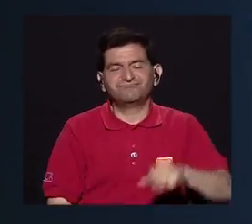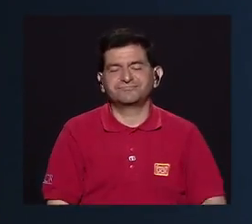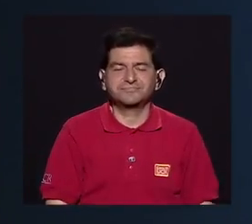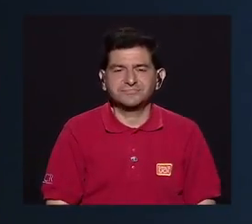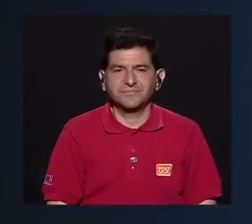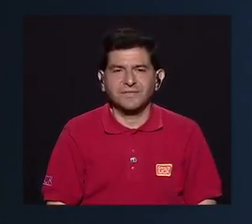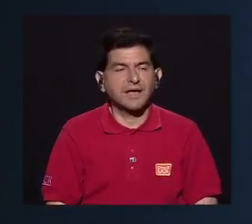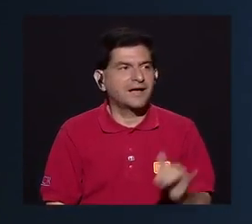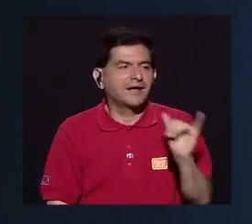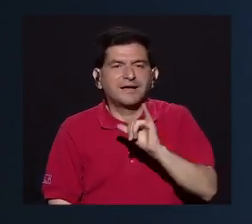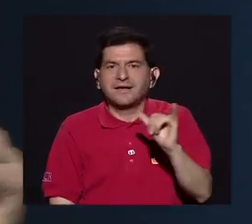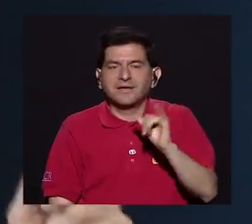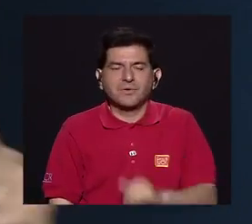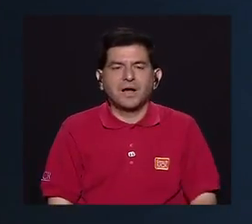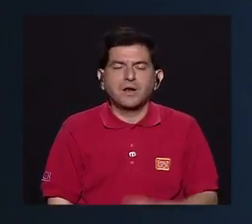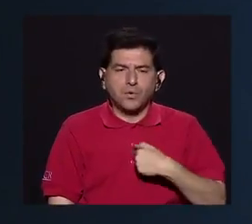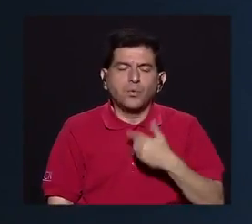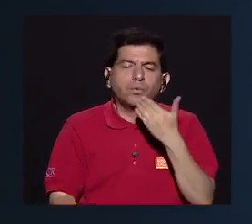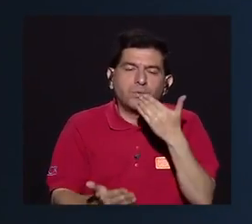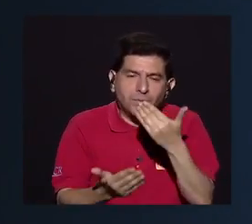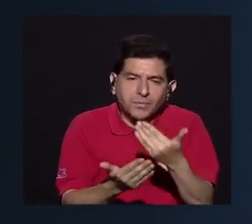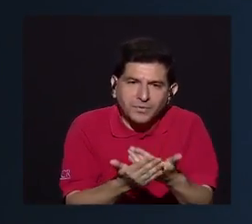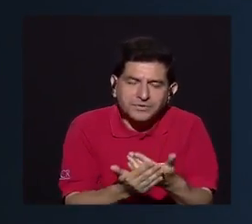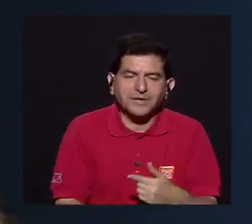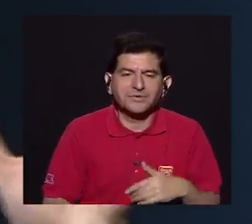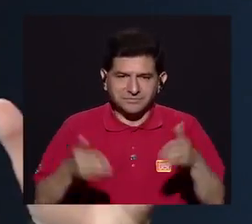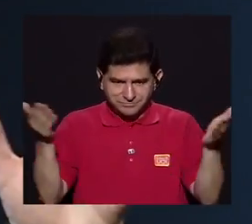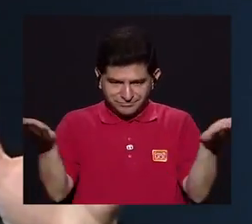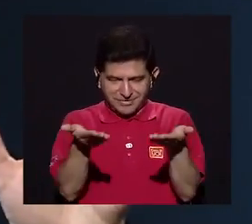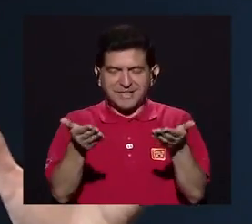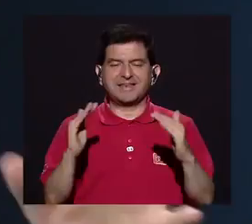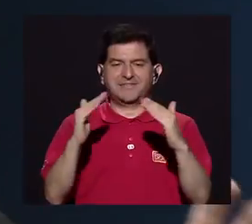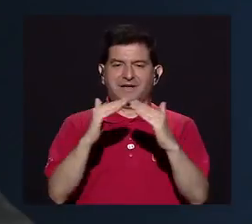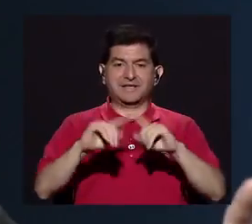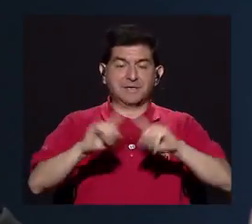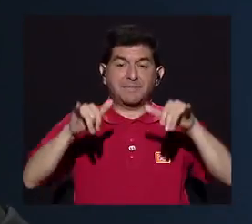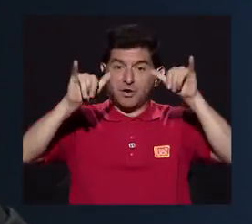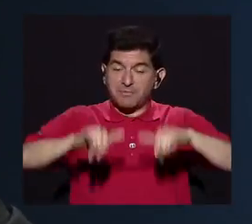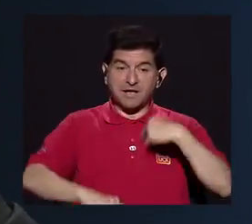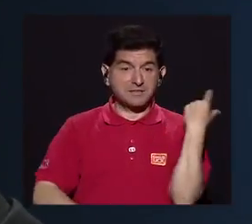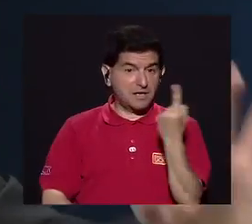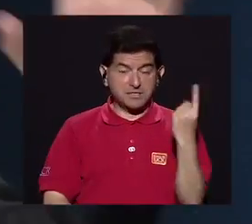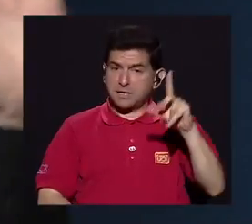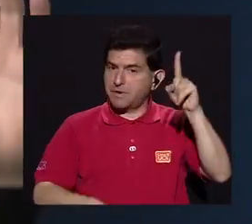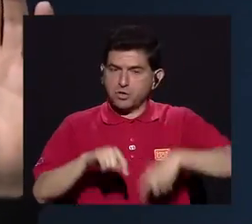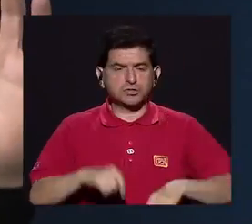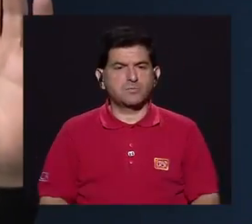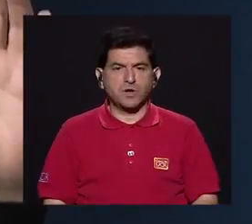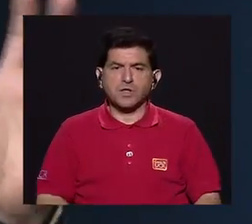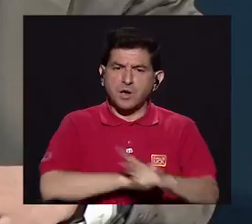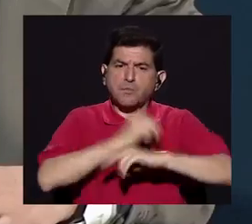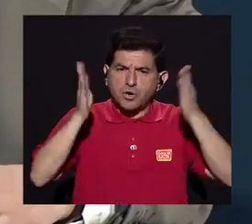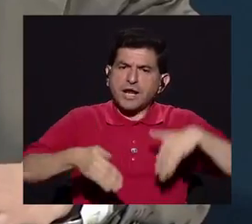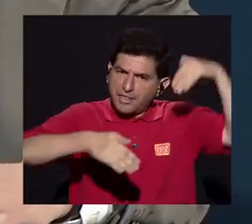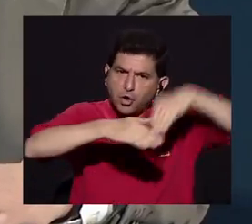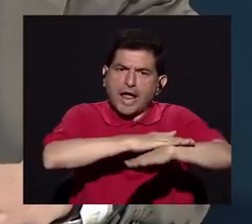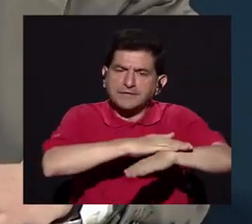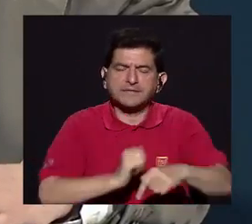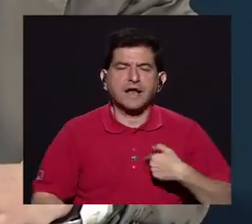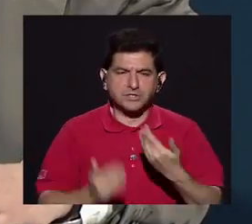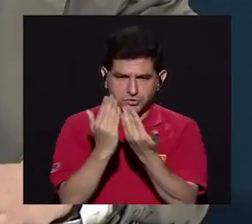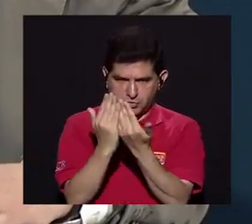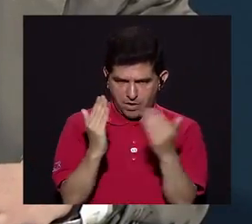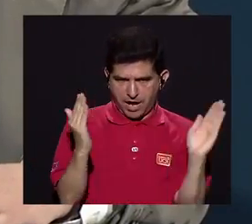como ser hospitalario. Yo abro las puertas de mi casa, pero no las puedo mantener abiertas todo el tiempo porque se meten los rateros, ¿no? Entonces,